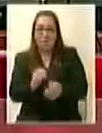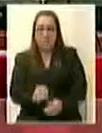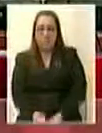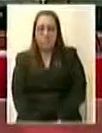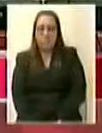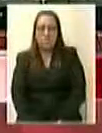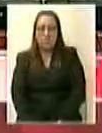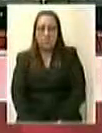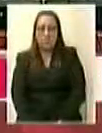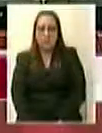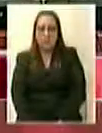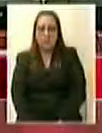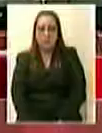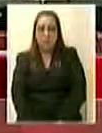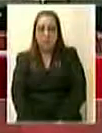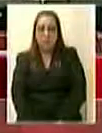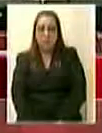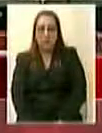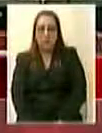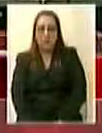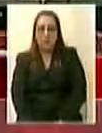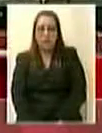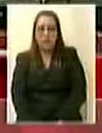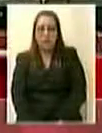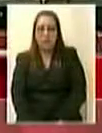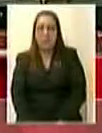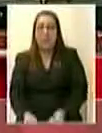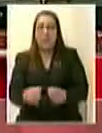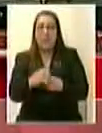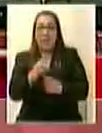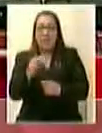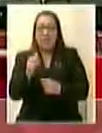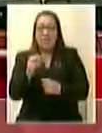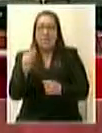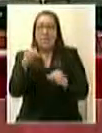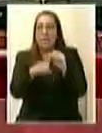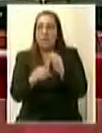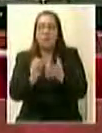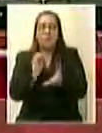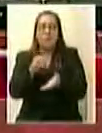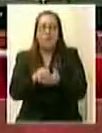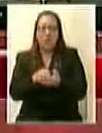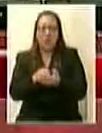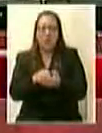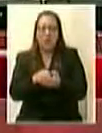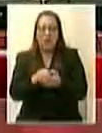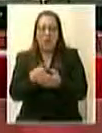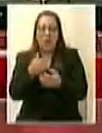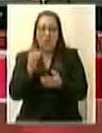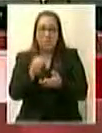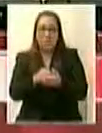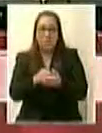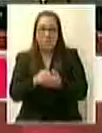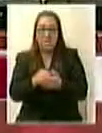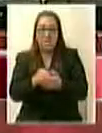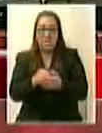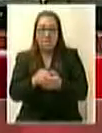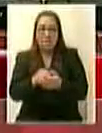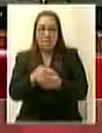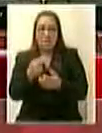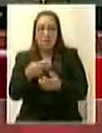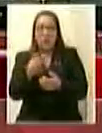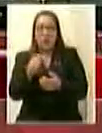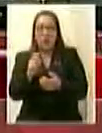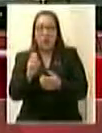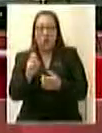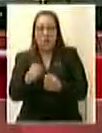y las grasas trans, que son grasas artificiales, son grasas a las cuales se les ha aplicado hidrógeno, por eso se llaman grasas